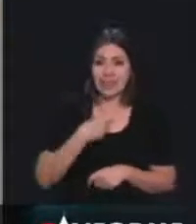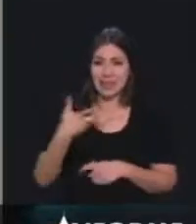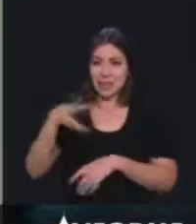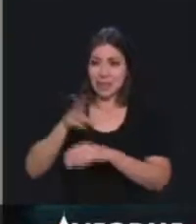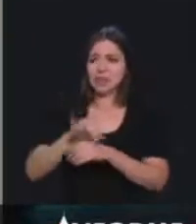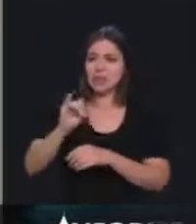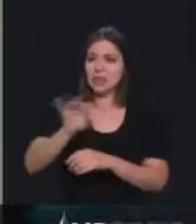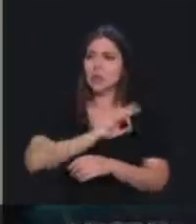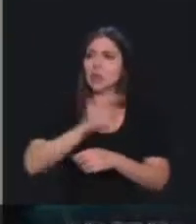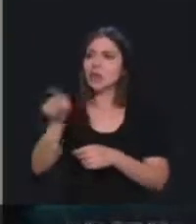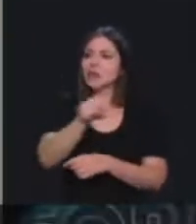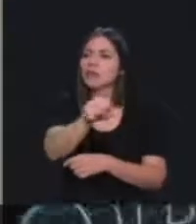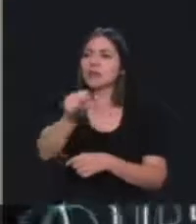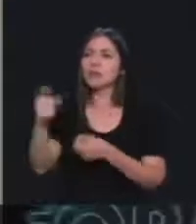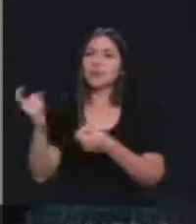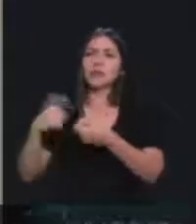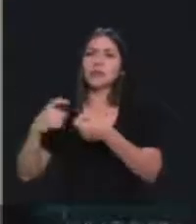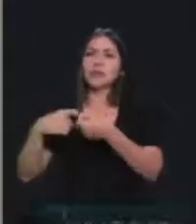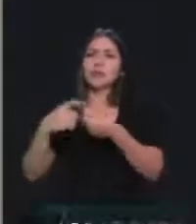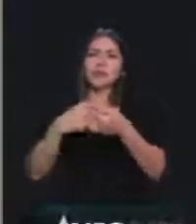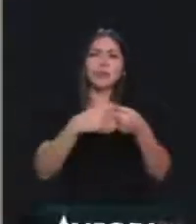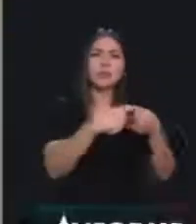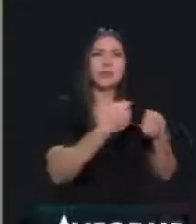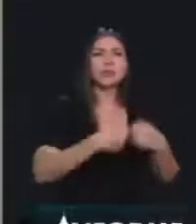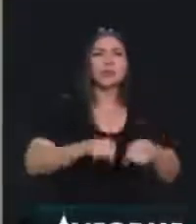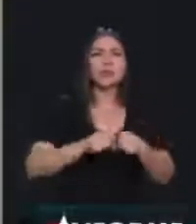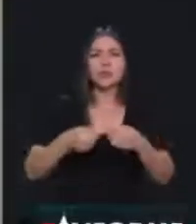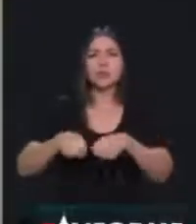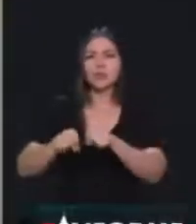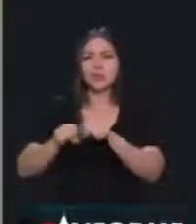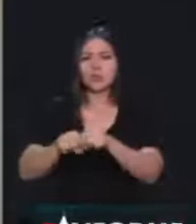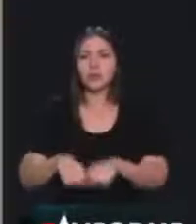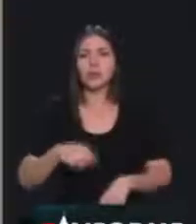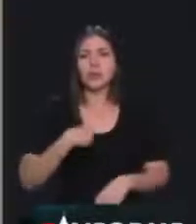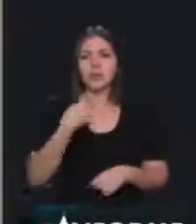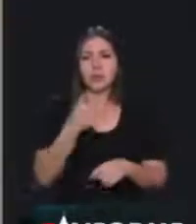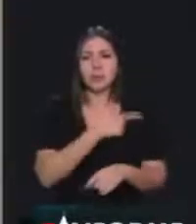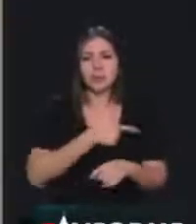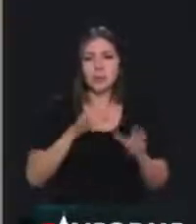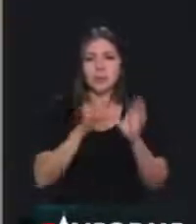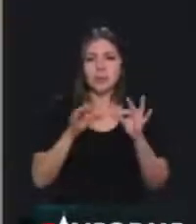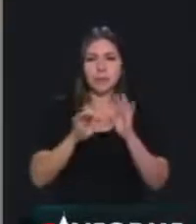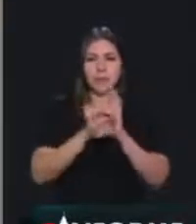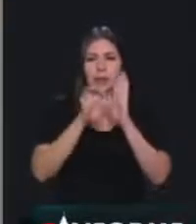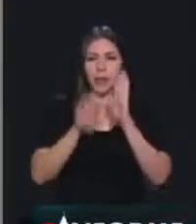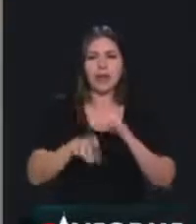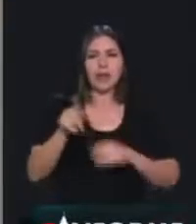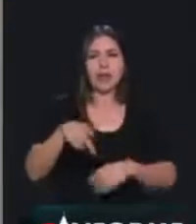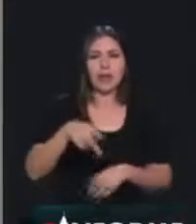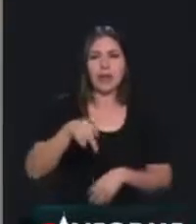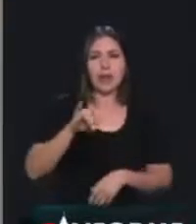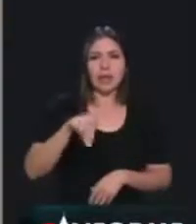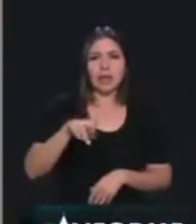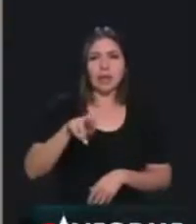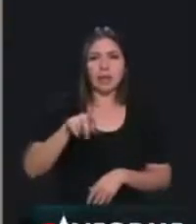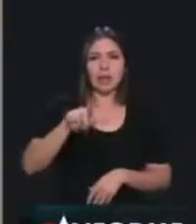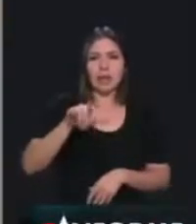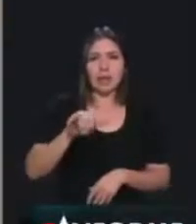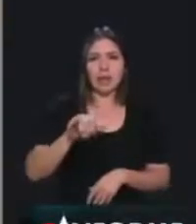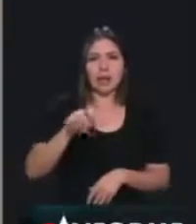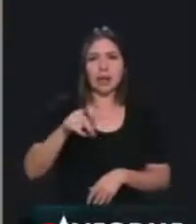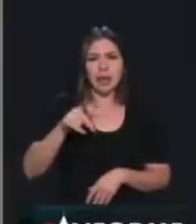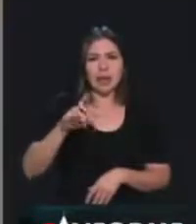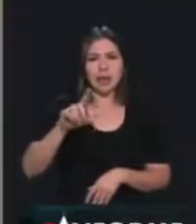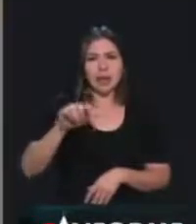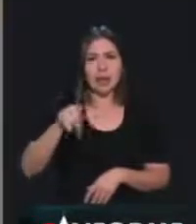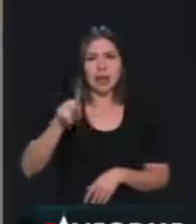un ejemplo. A mí me gusta muchísimo el de Kimberly-Clark, donde los dueños son la familia Claudio X